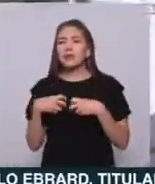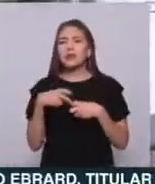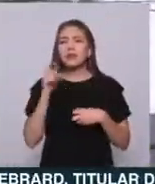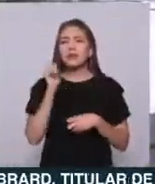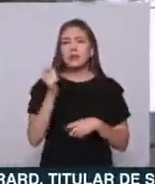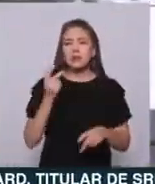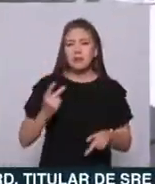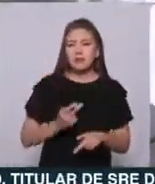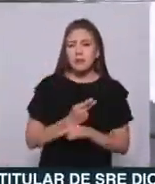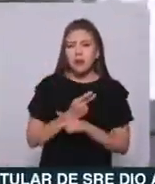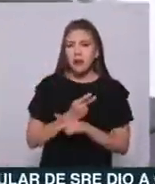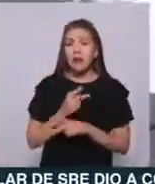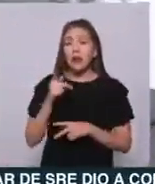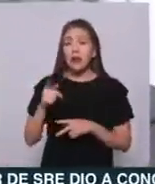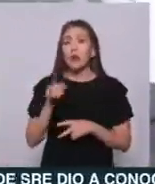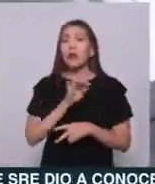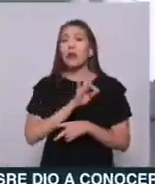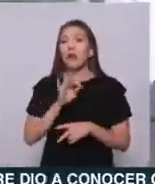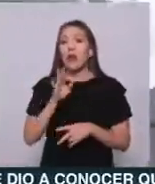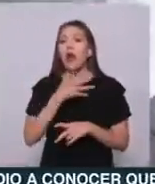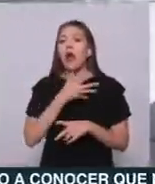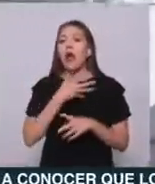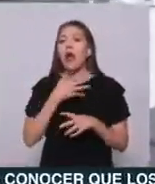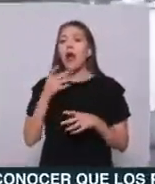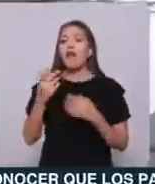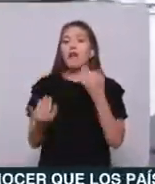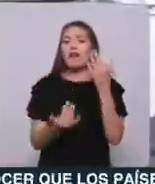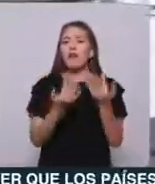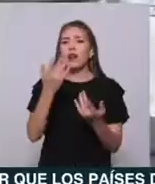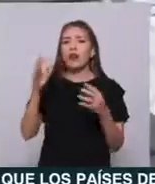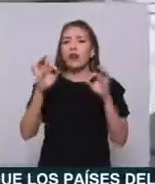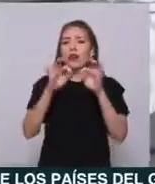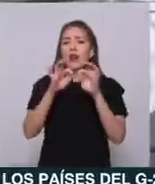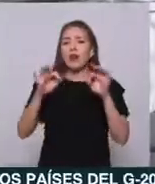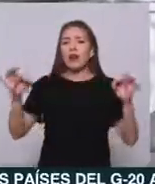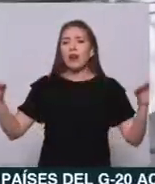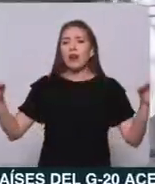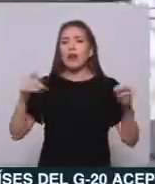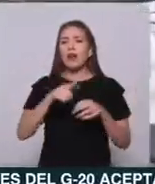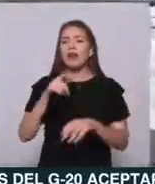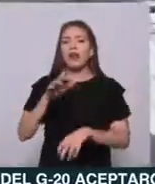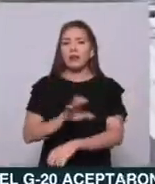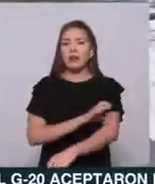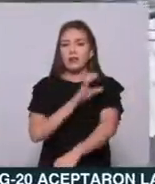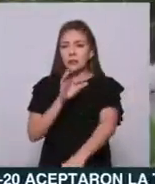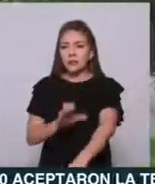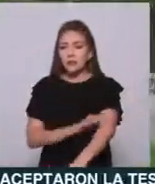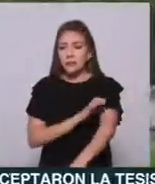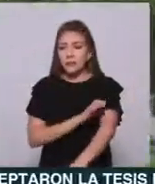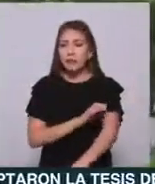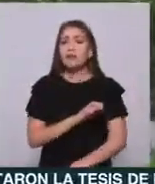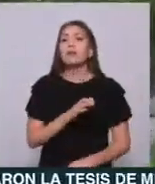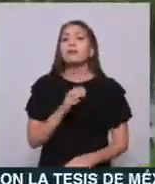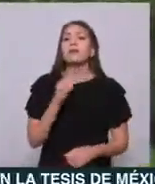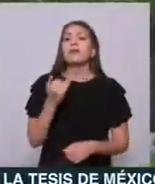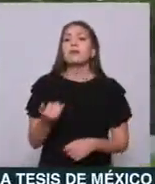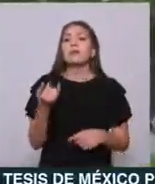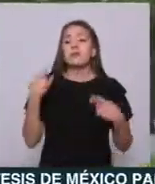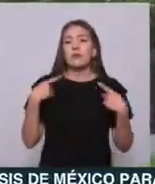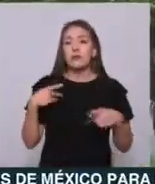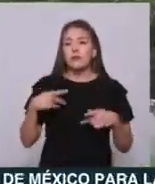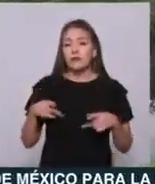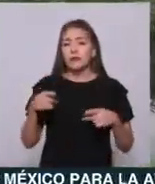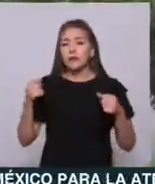El fuego alcanzó cables de electricidad y la zona fue acordonada varias calles a la redonda, mientras elementos de